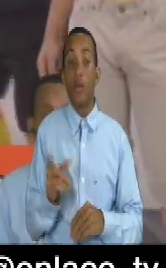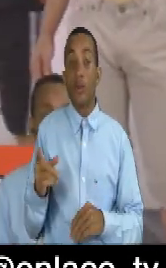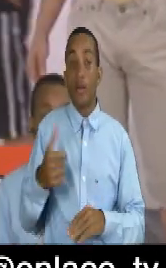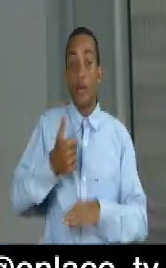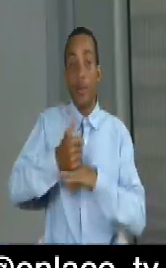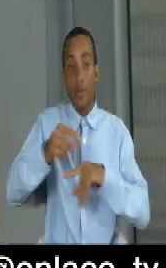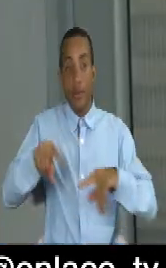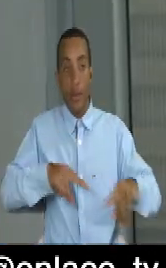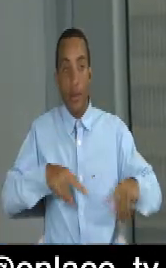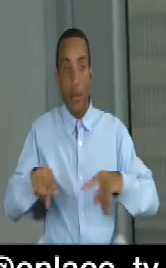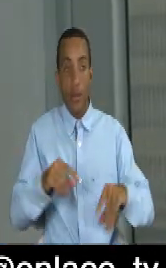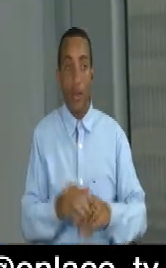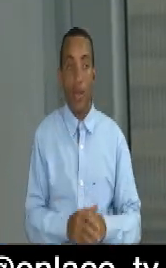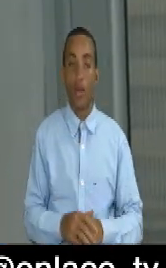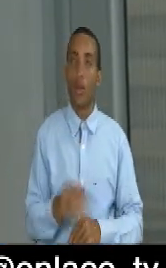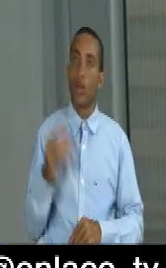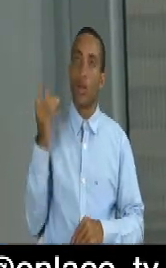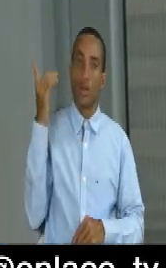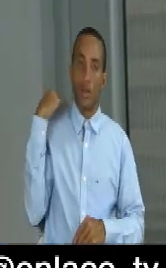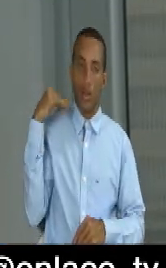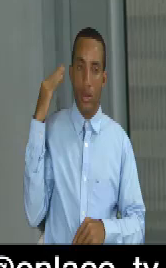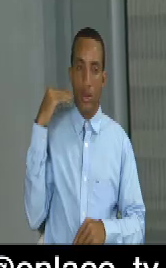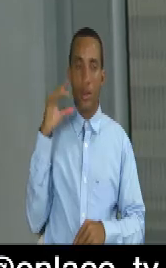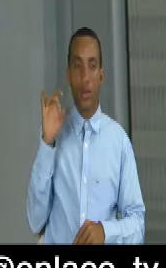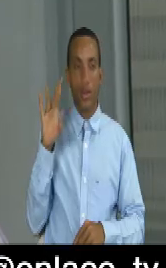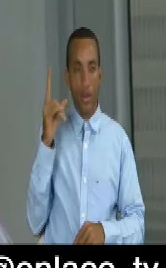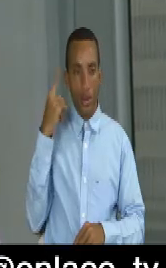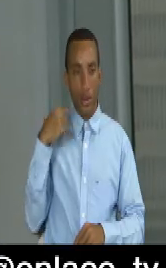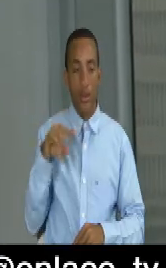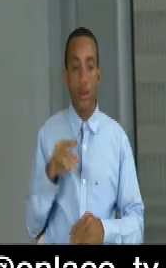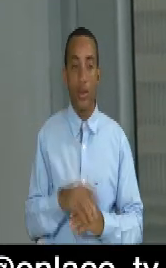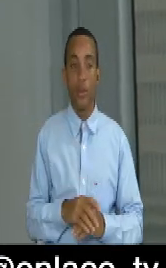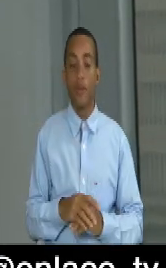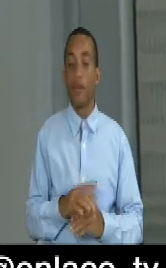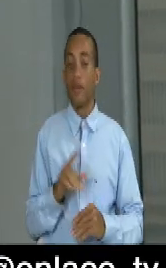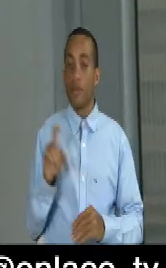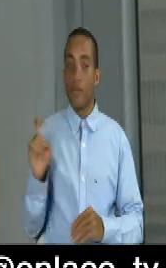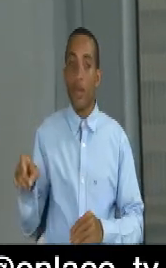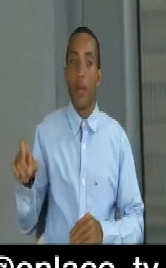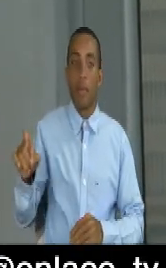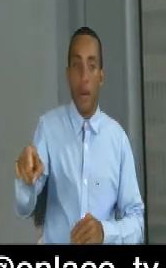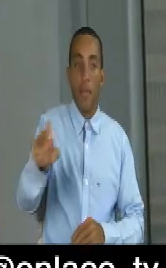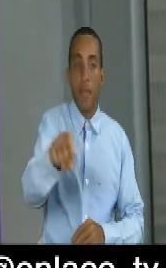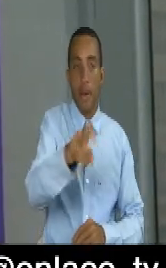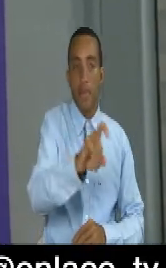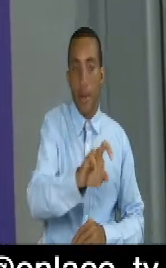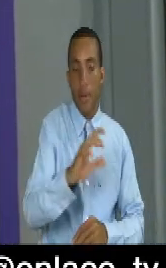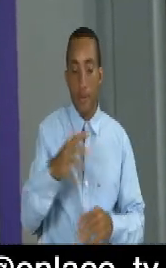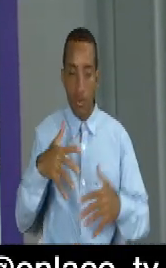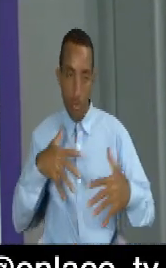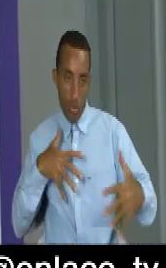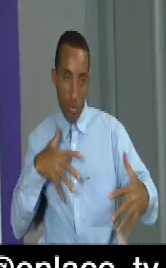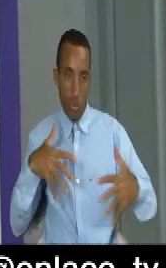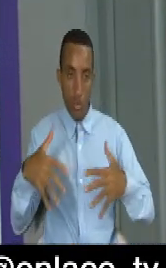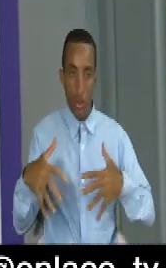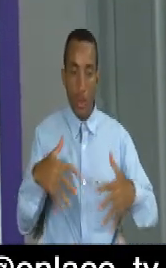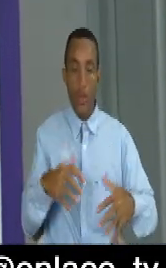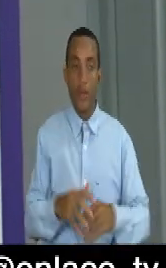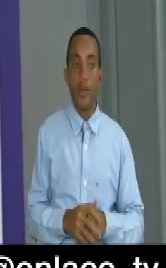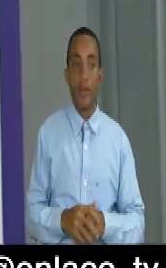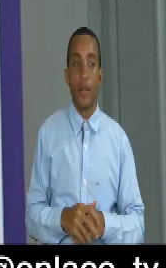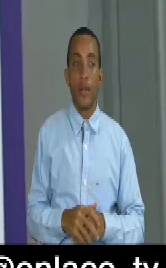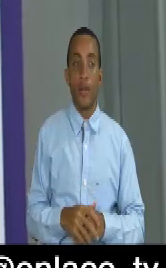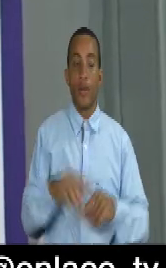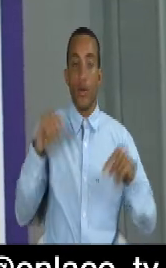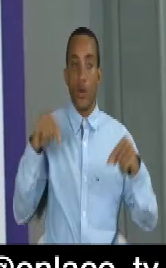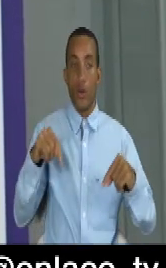Ejea. Hace 15 días estuvo Teatro Andante con su propuesta Un Paraíso Bermejo.